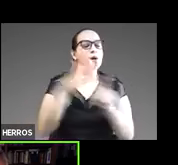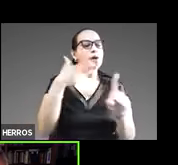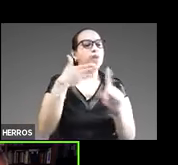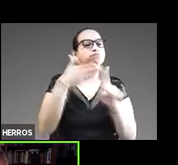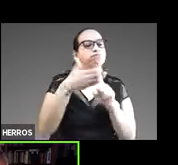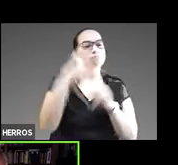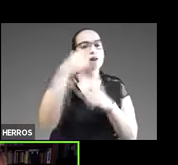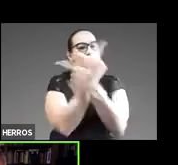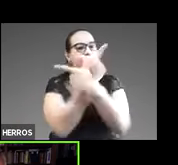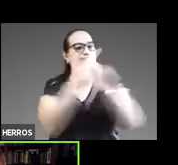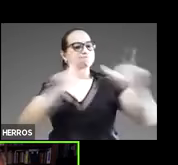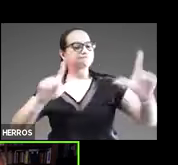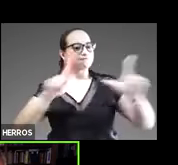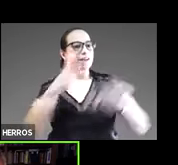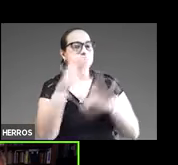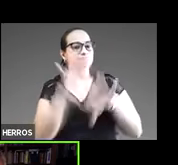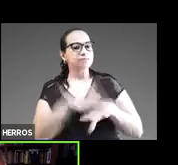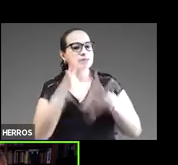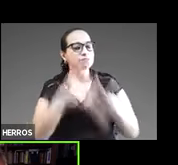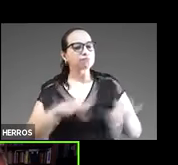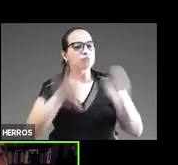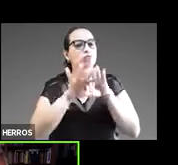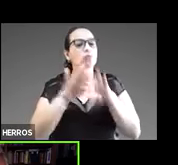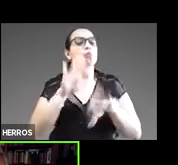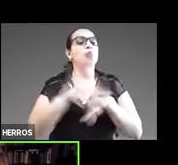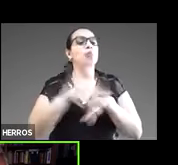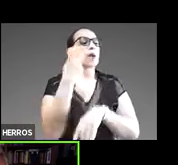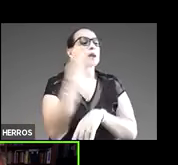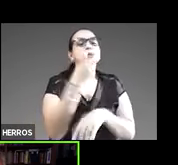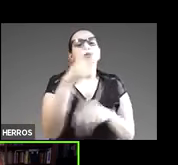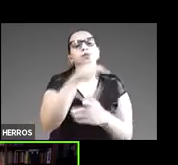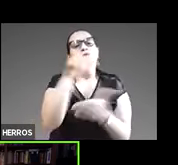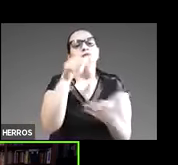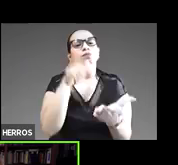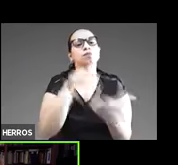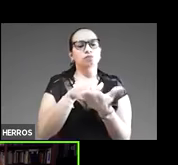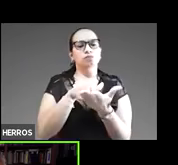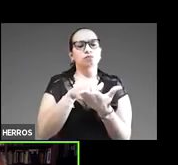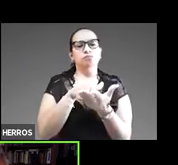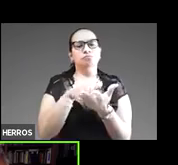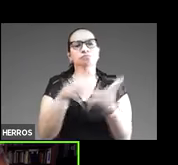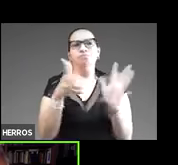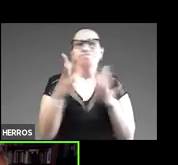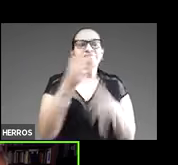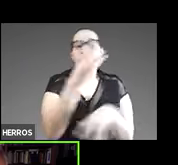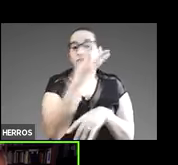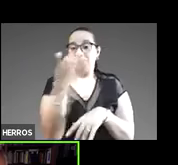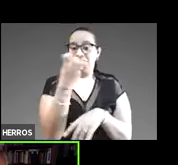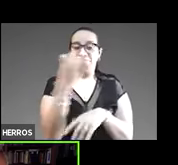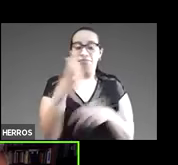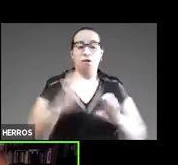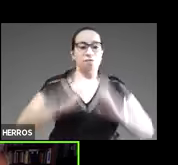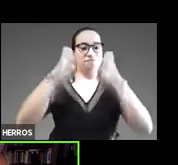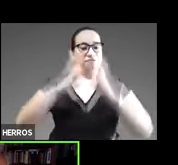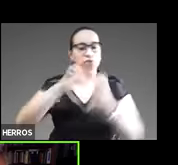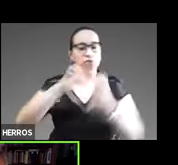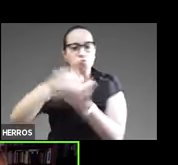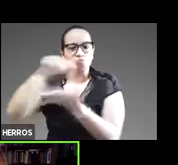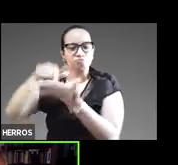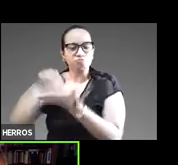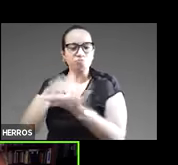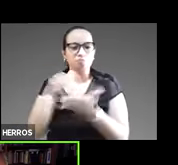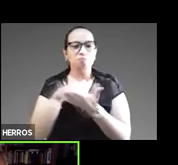libertad. Son espacios, 300 edificios y el